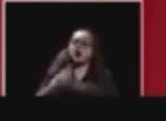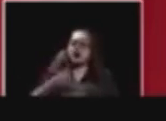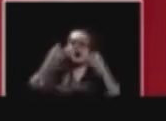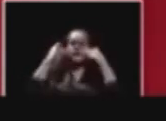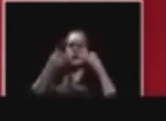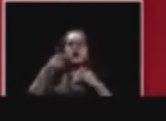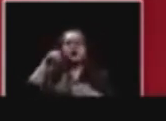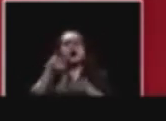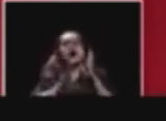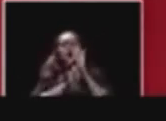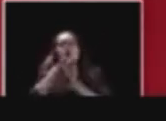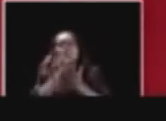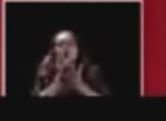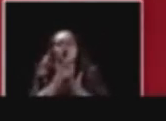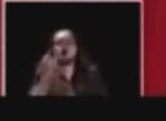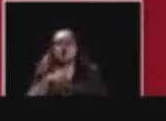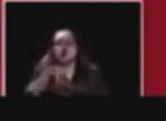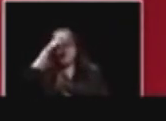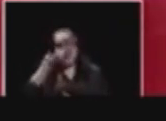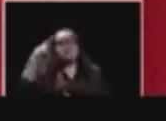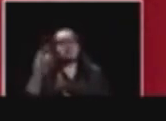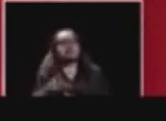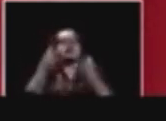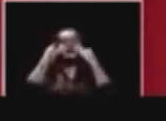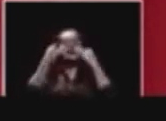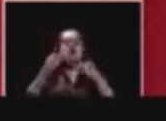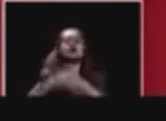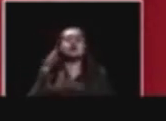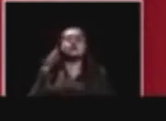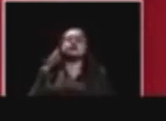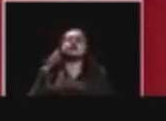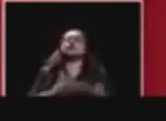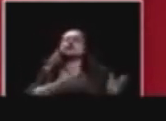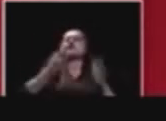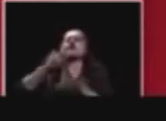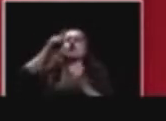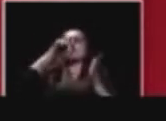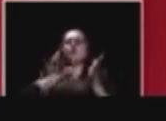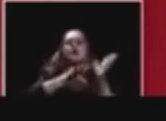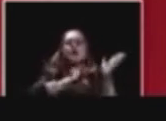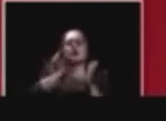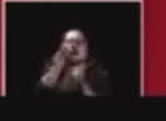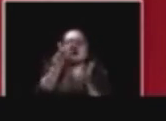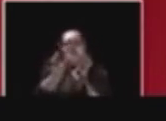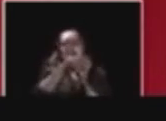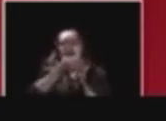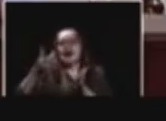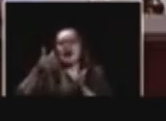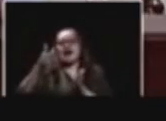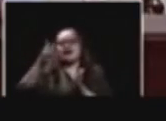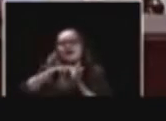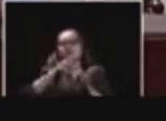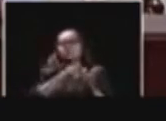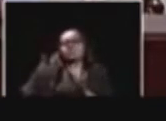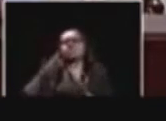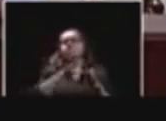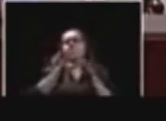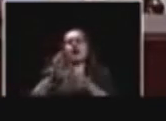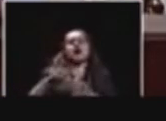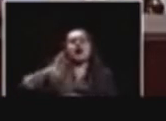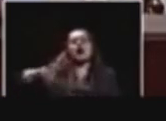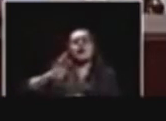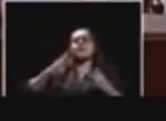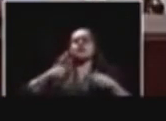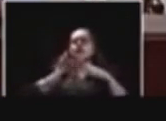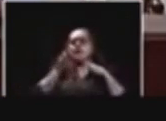nación. La ciudad de la segunda mitad del siglo XX, que abrió sus puertas a migrantes internacionales